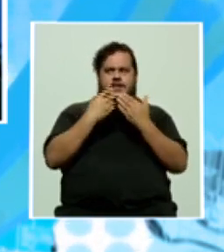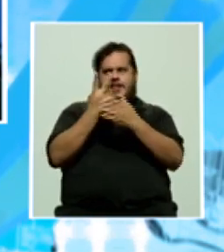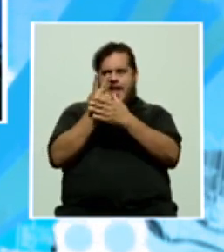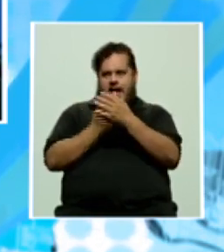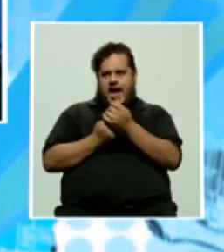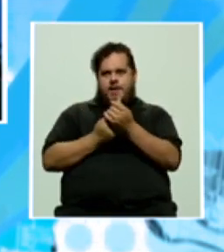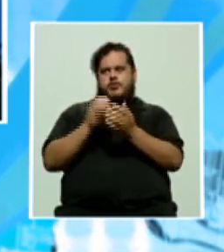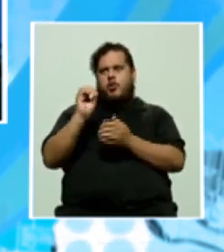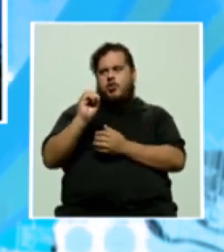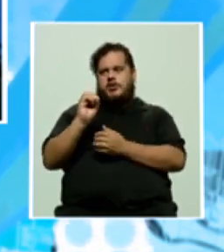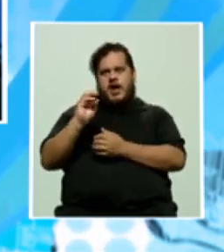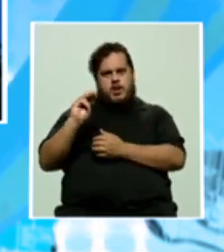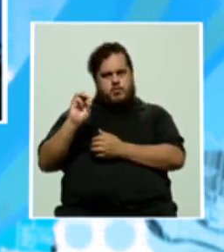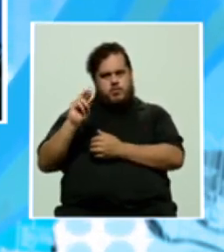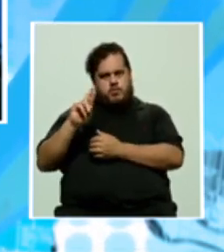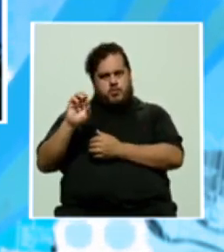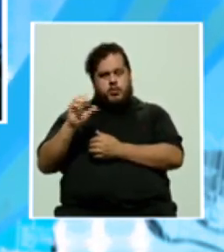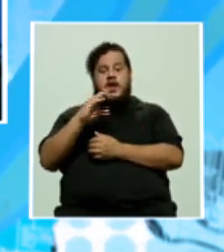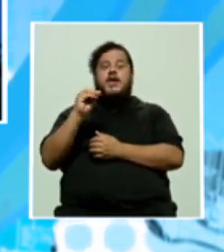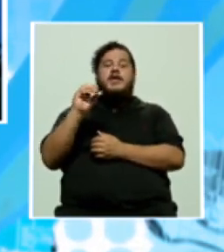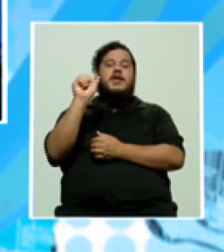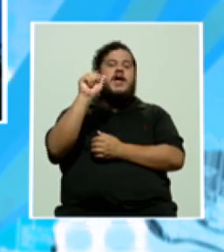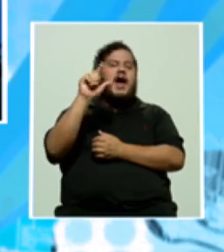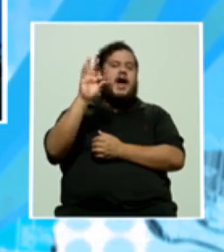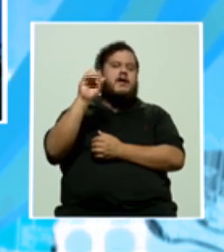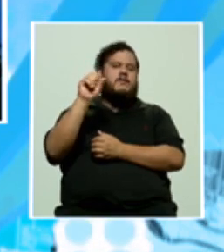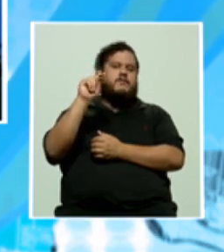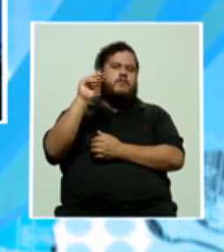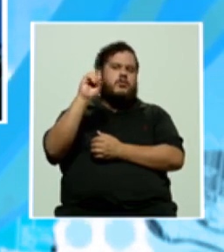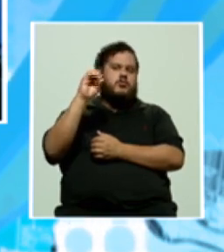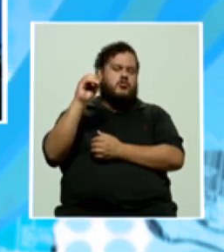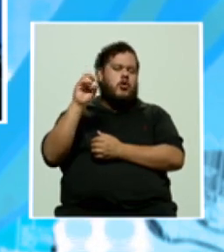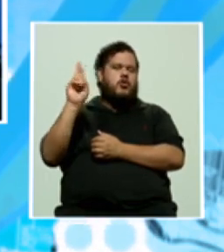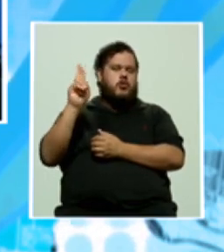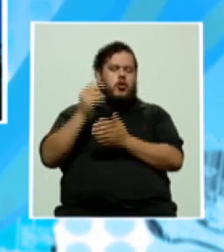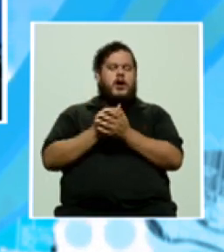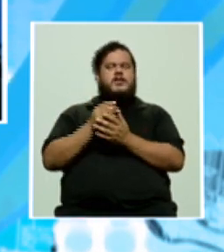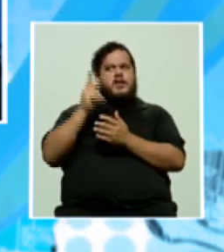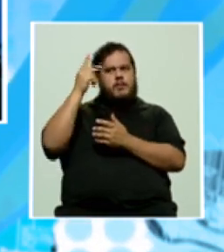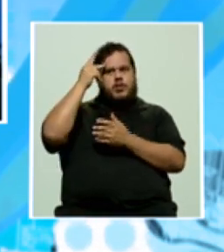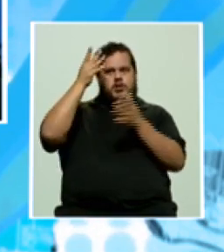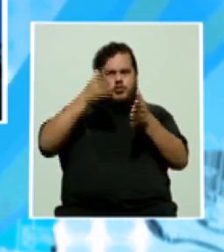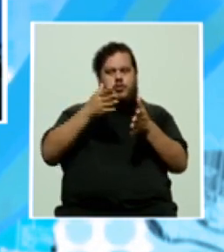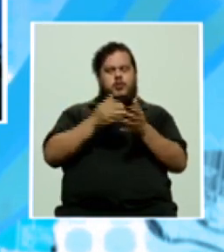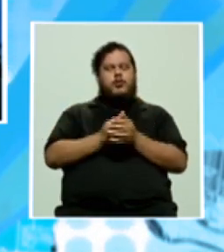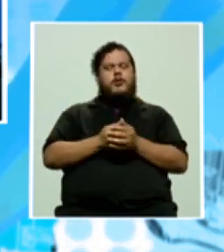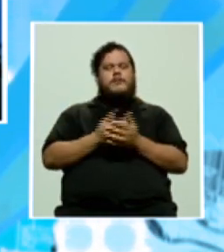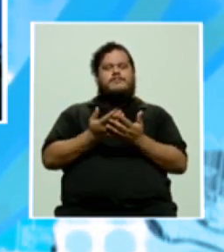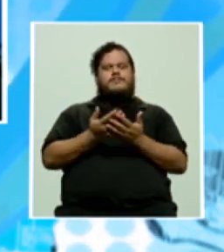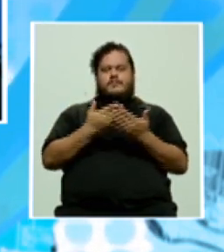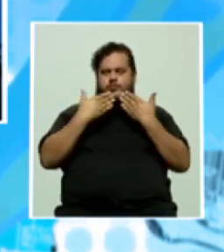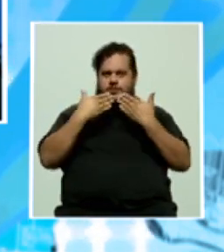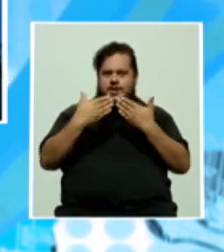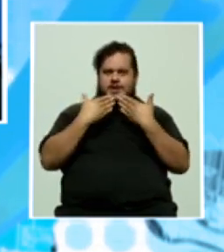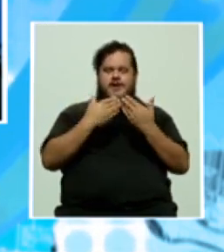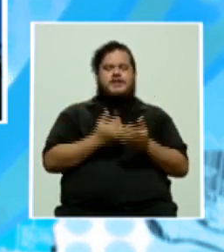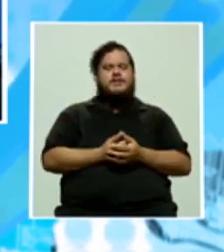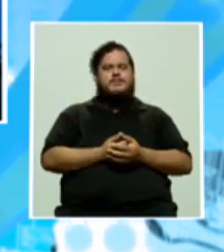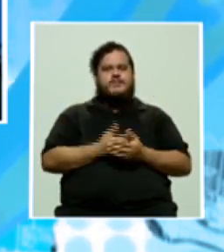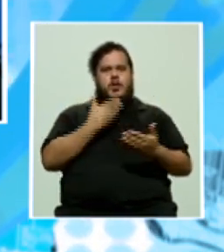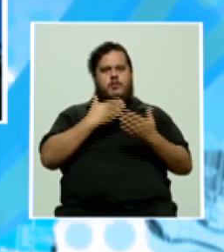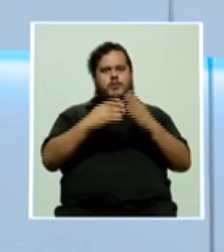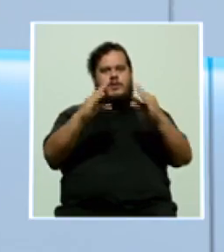Partido Republicano y Alfonso Rojas, politólogo en Austin, Texas. Muchas gracias. Gracias a usted, Ernesto. Buenas